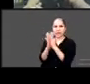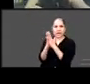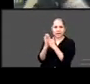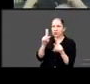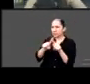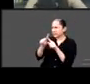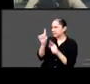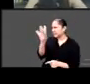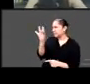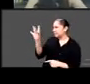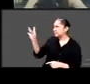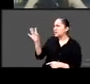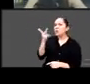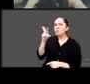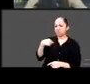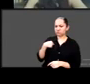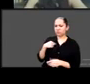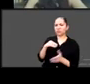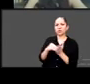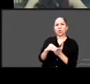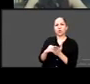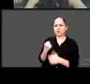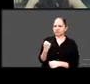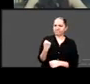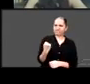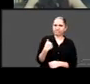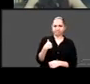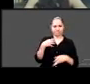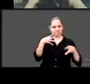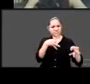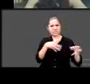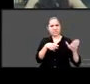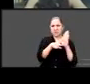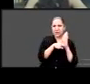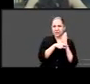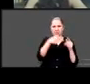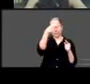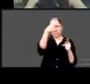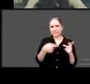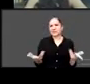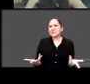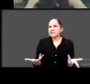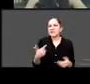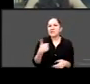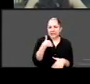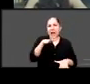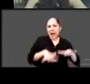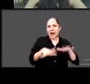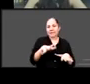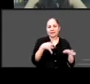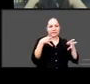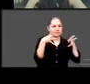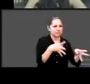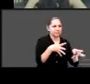repitiendo prácticas de crianza perjudiciales y se sienten culpables porque no quieren hacer eso. Bueno, para esos casos